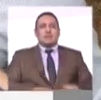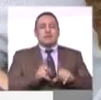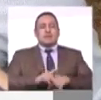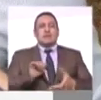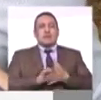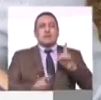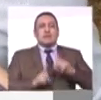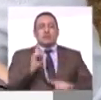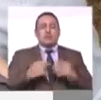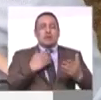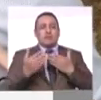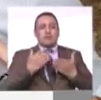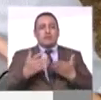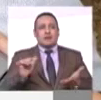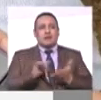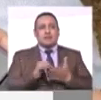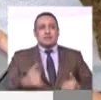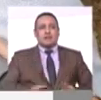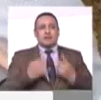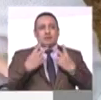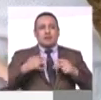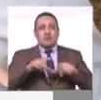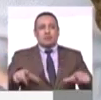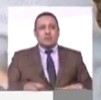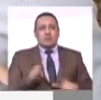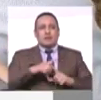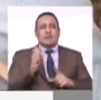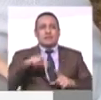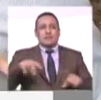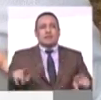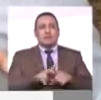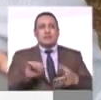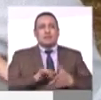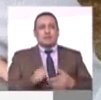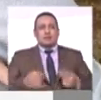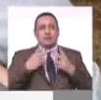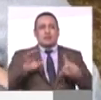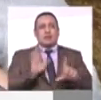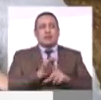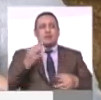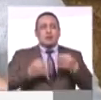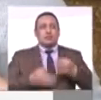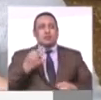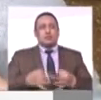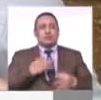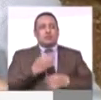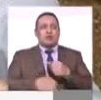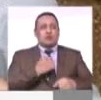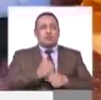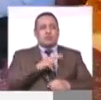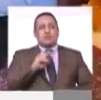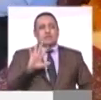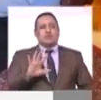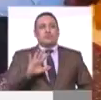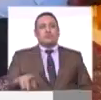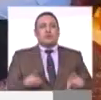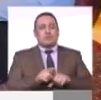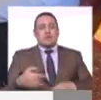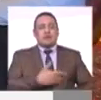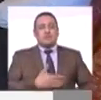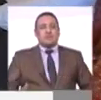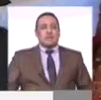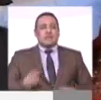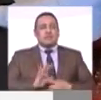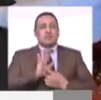de alguna manera el distrito de Eten beneficiado, en este caso en la ley de presupuesto para el próximo año, 2025. El presidente